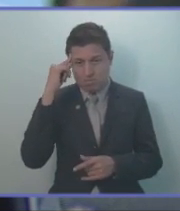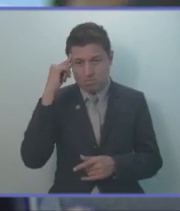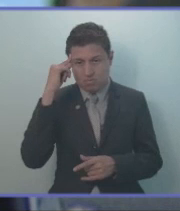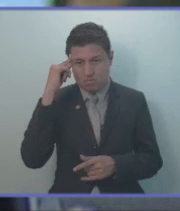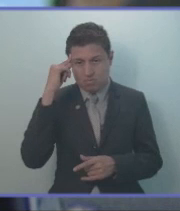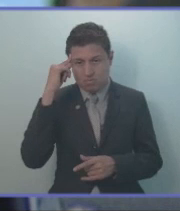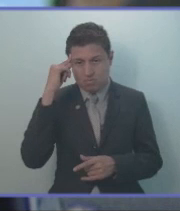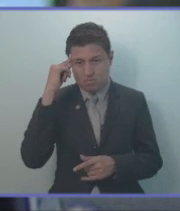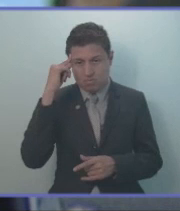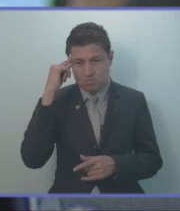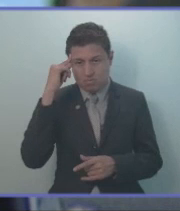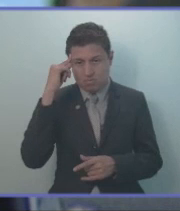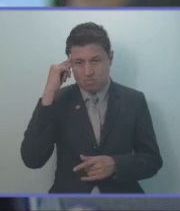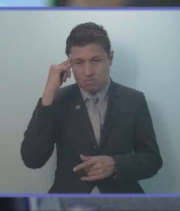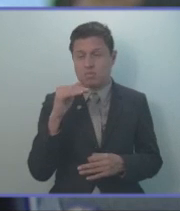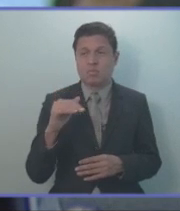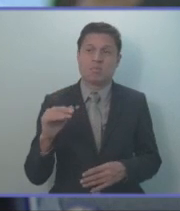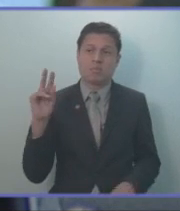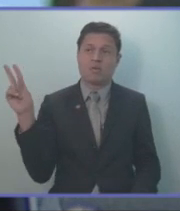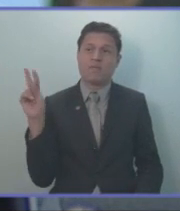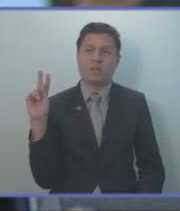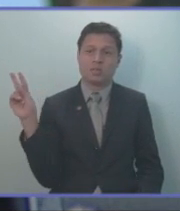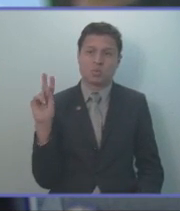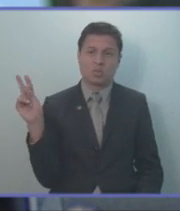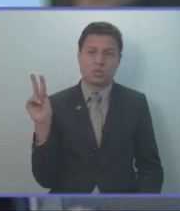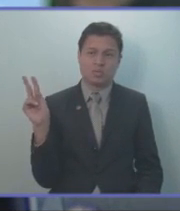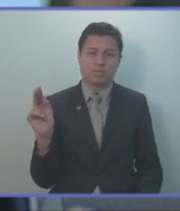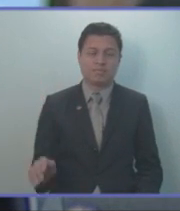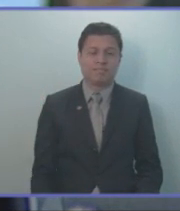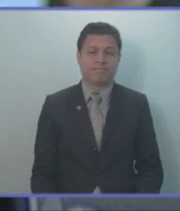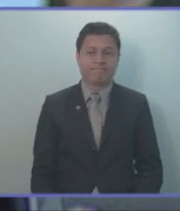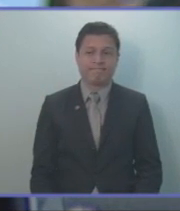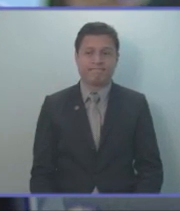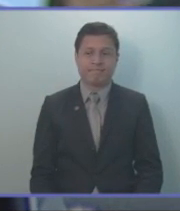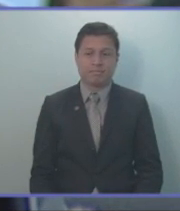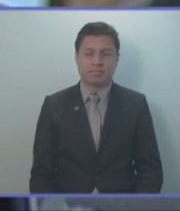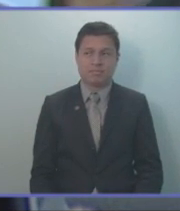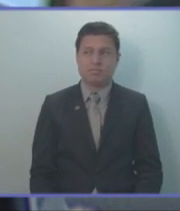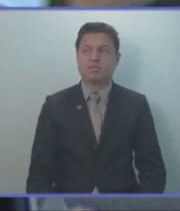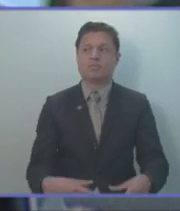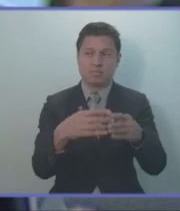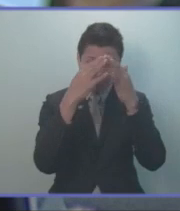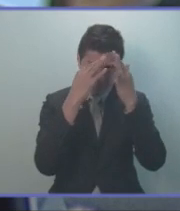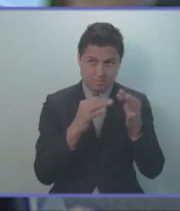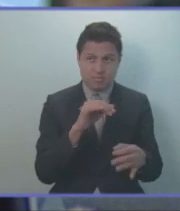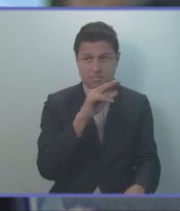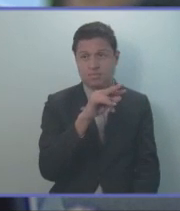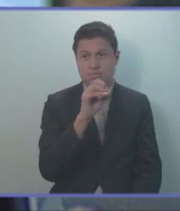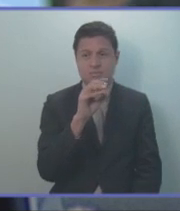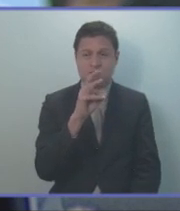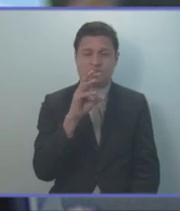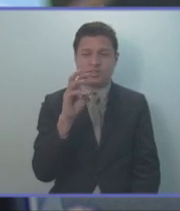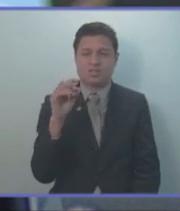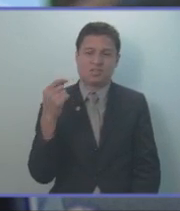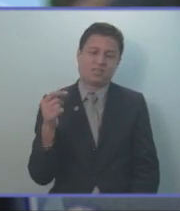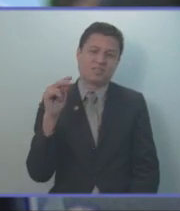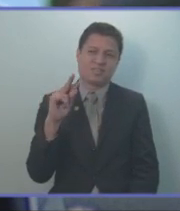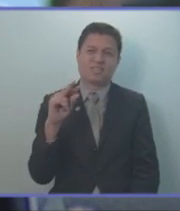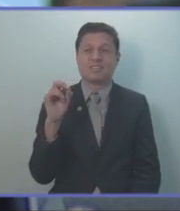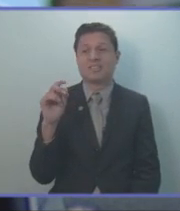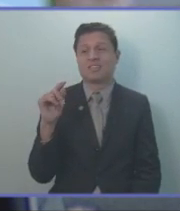Nacional de la hermana República Bolivariana de Venezuela. Dictamen número